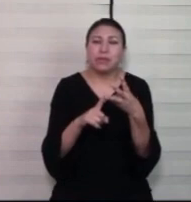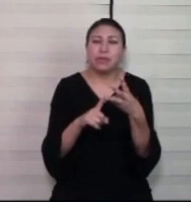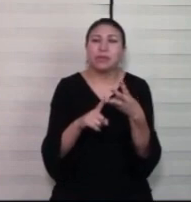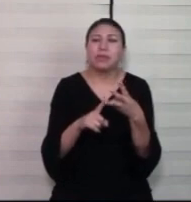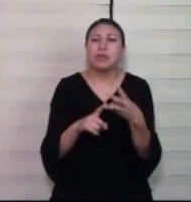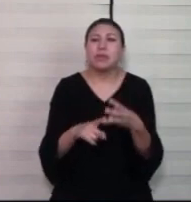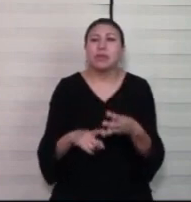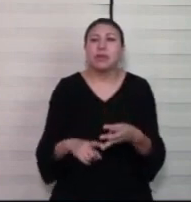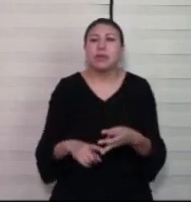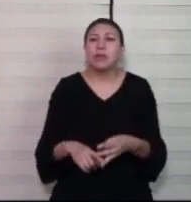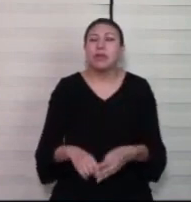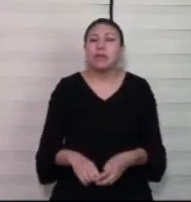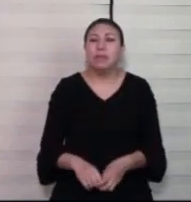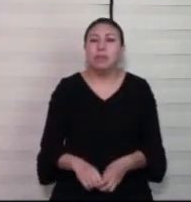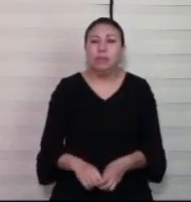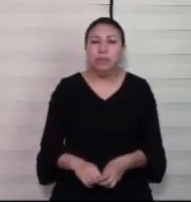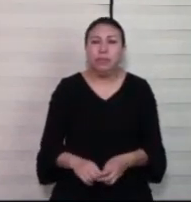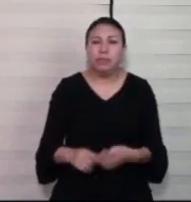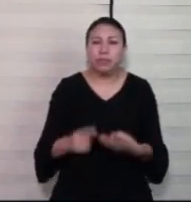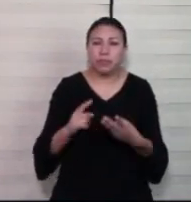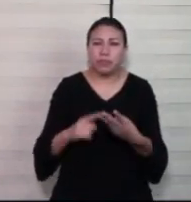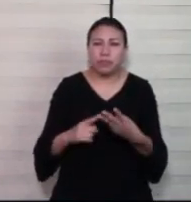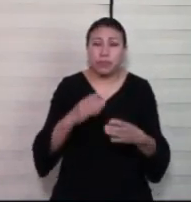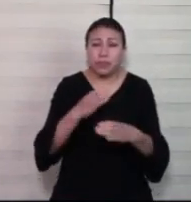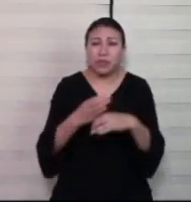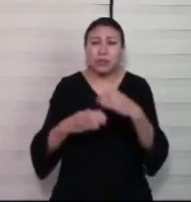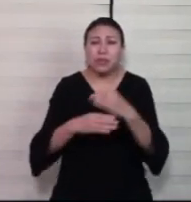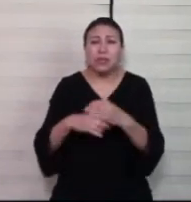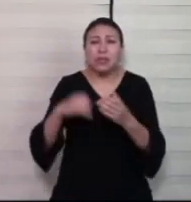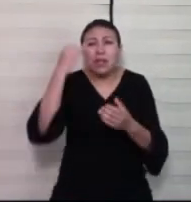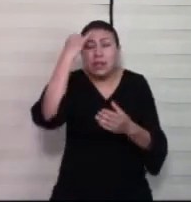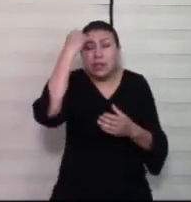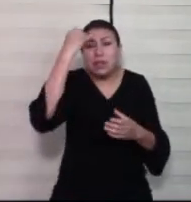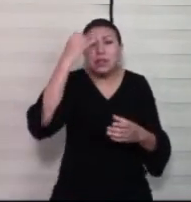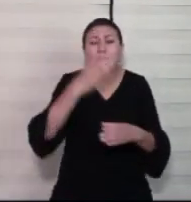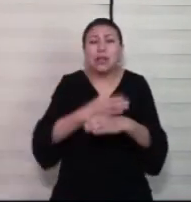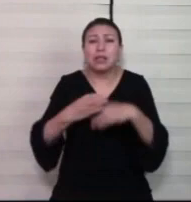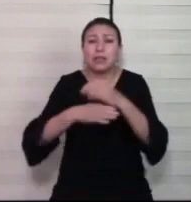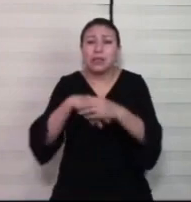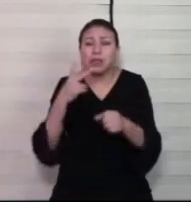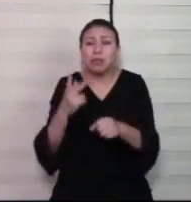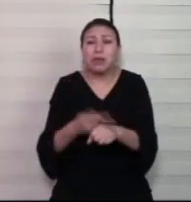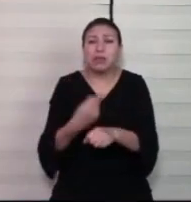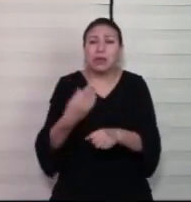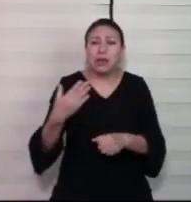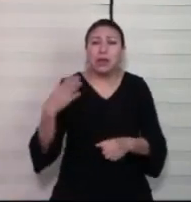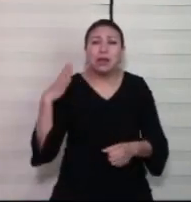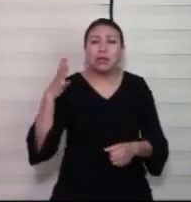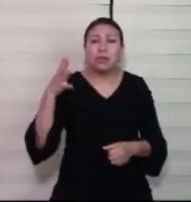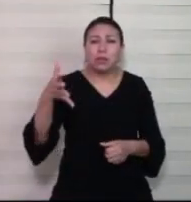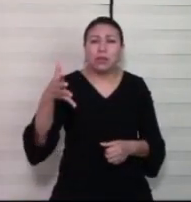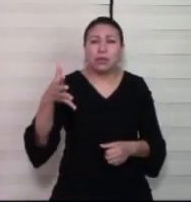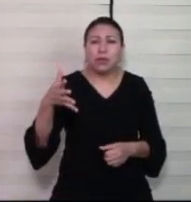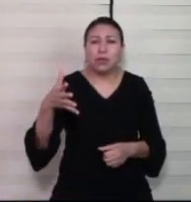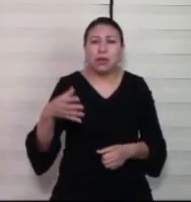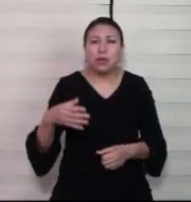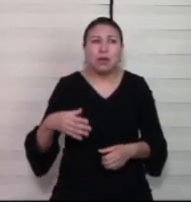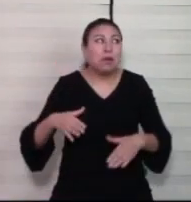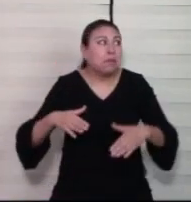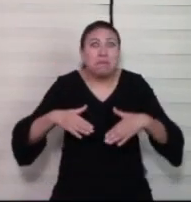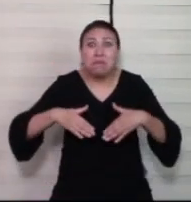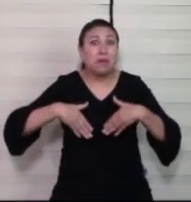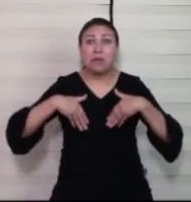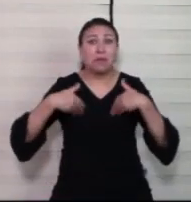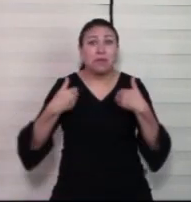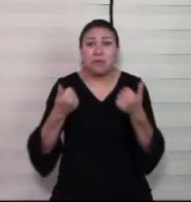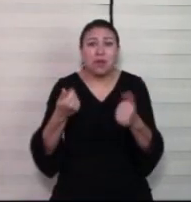causa que puede estar causando incertidumbre es la desconfianza en la vacuna.